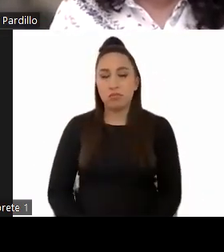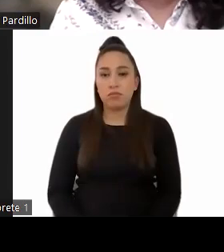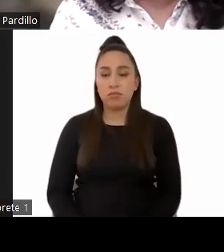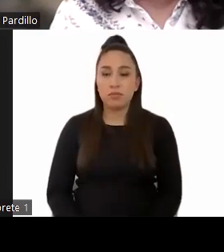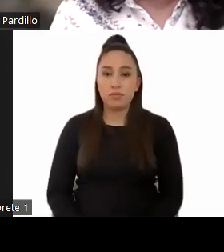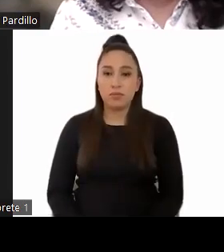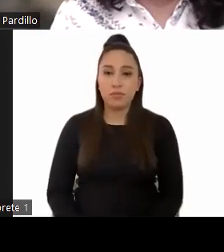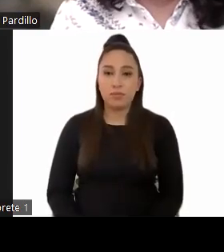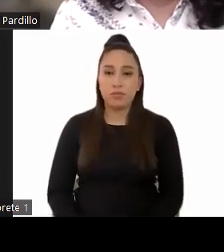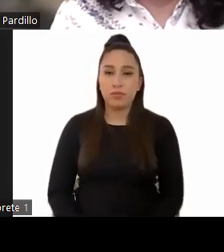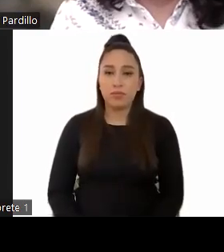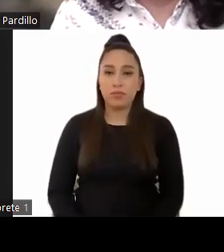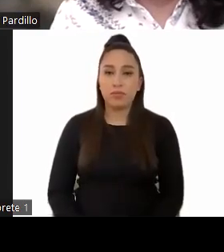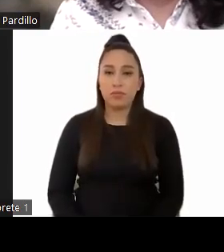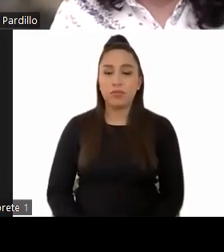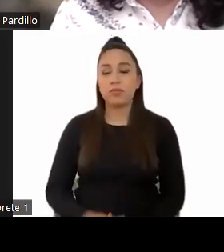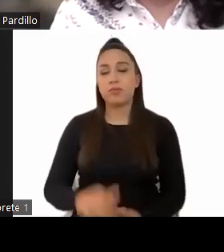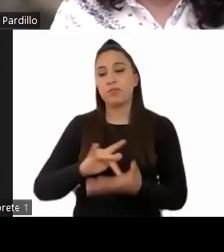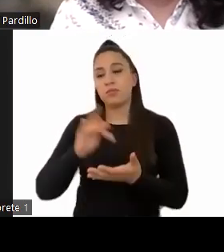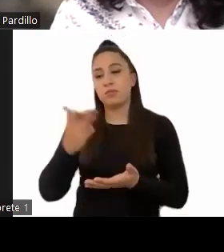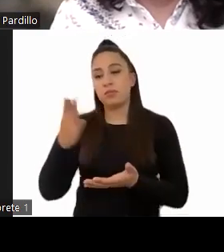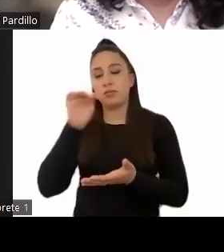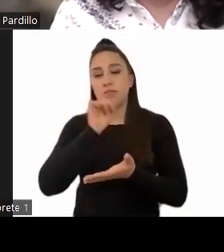Muchas gracias, diputada.